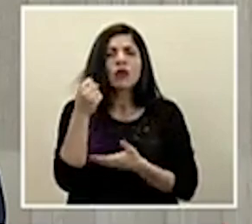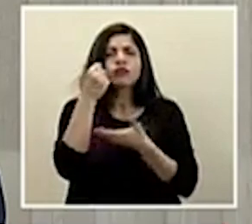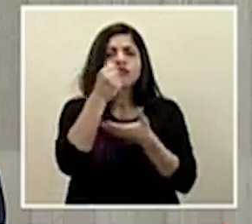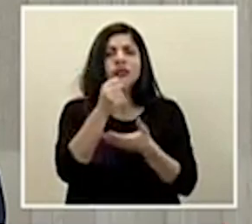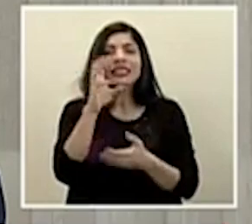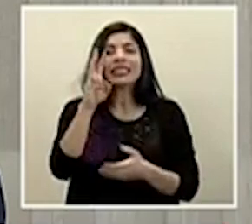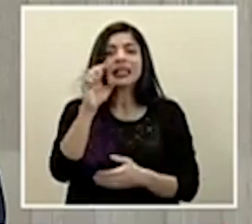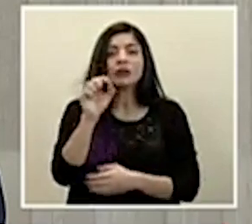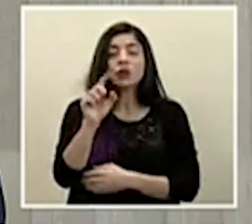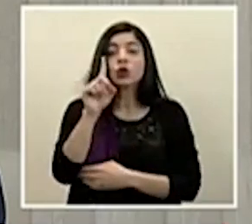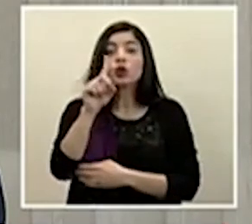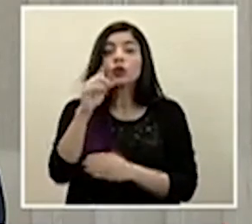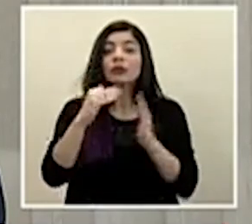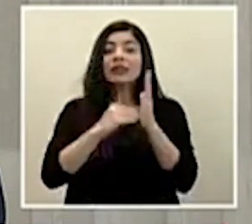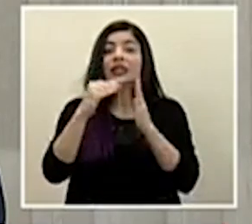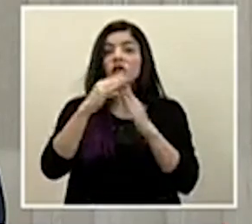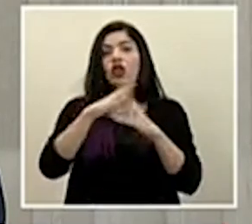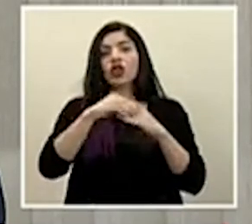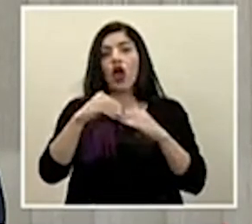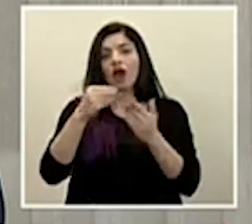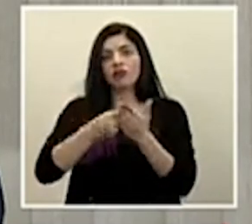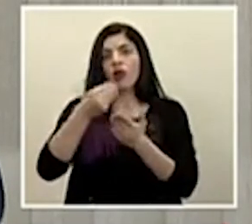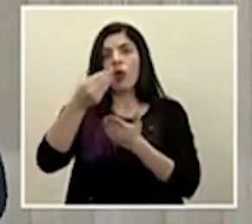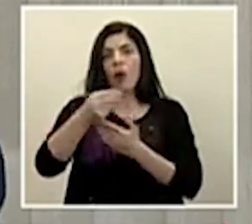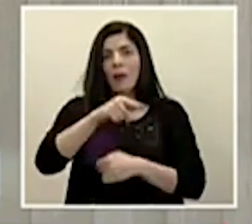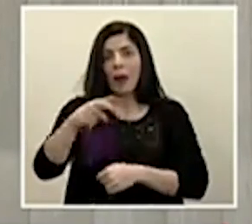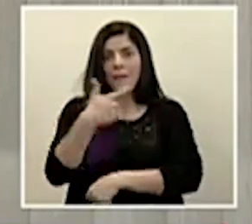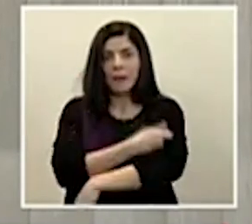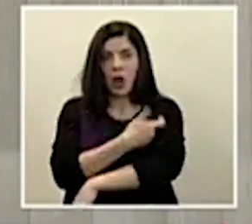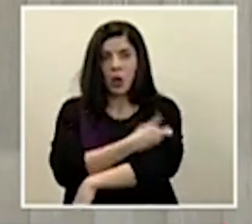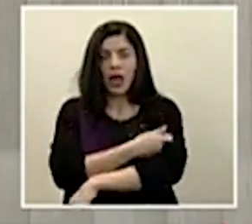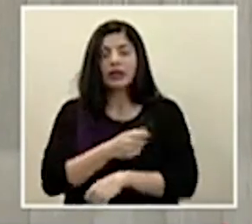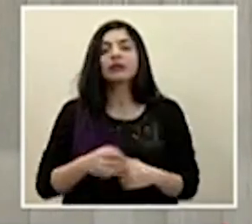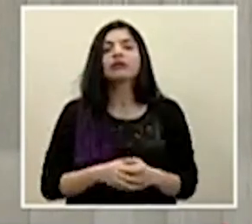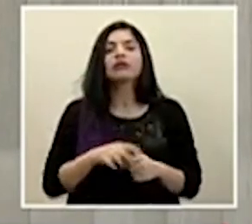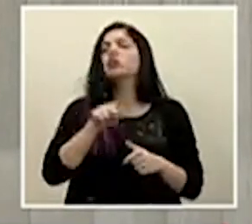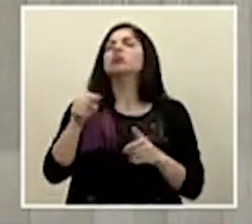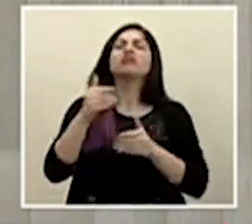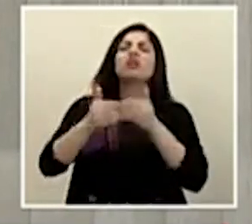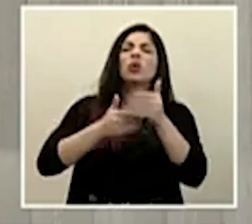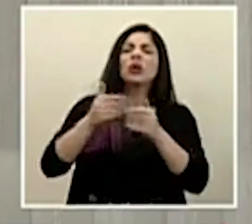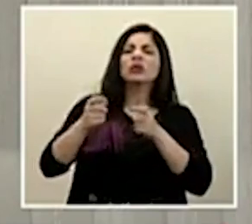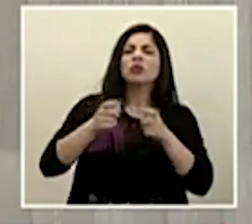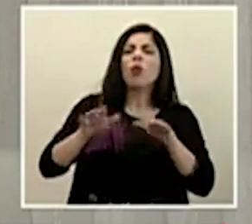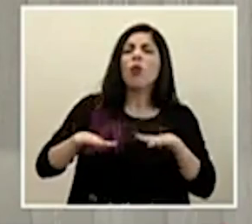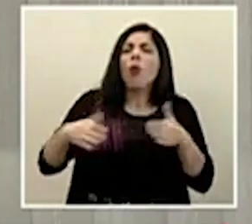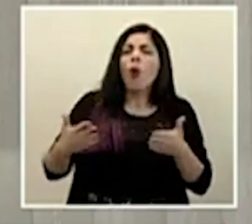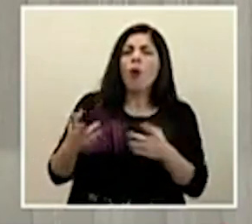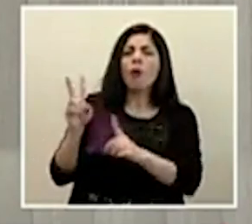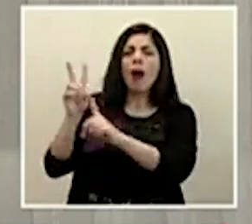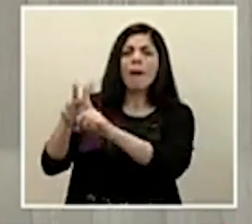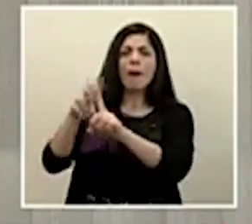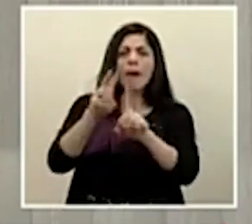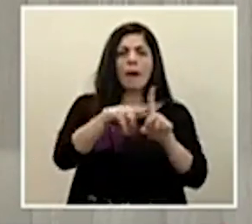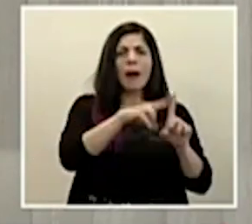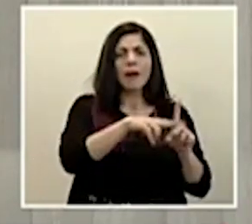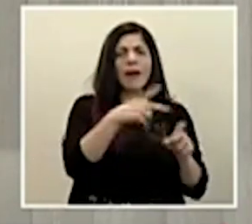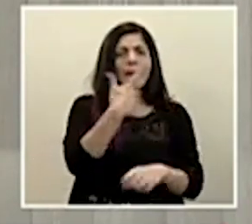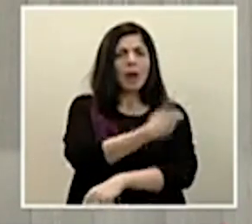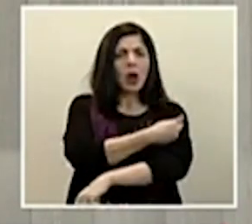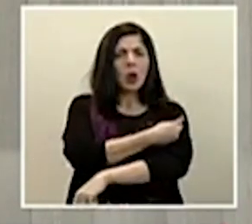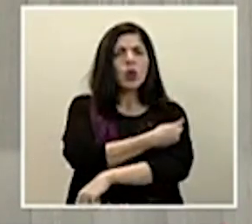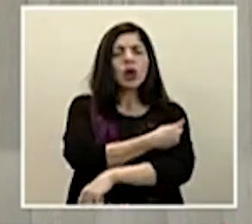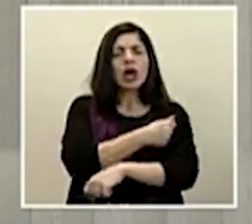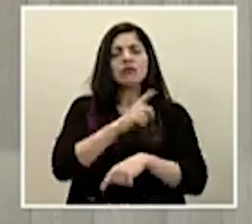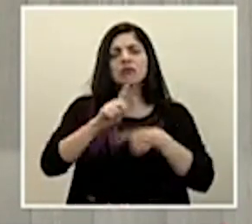6.1 millones de dólares y va a tener una logística de aplicación de estas vacunas que vamos